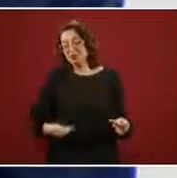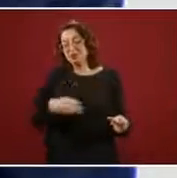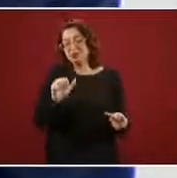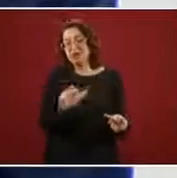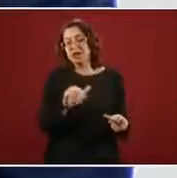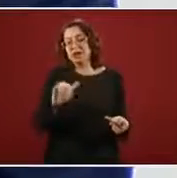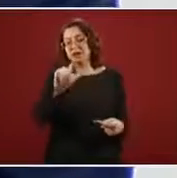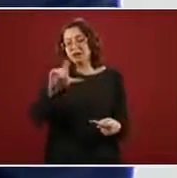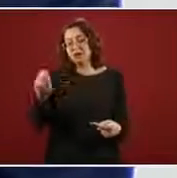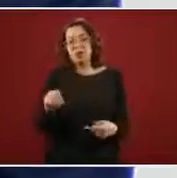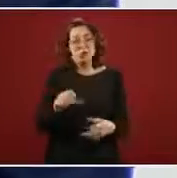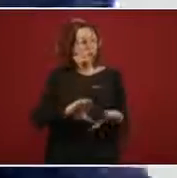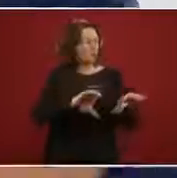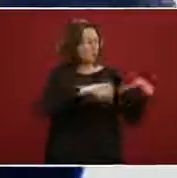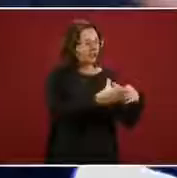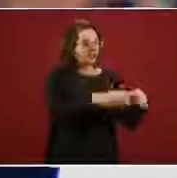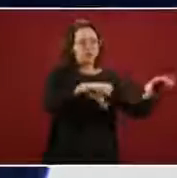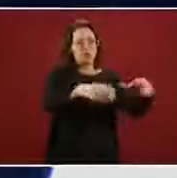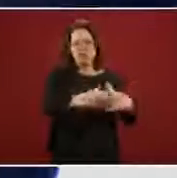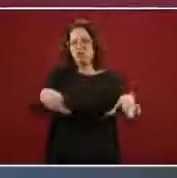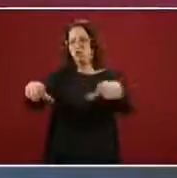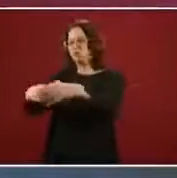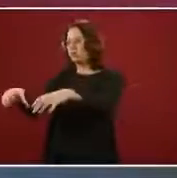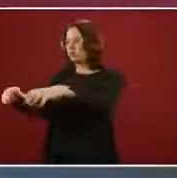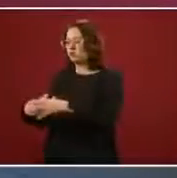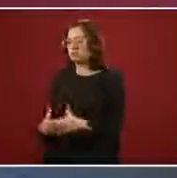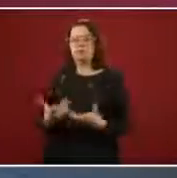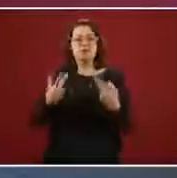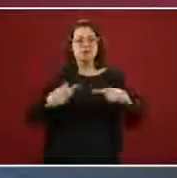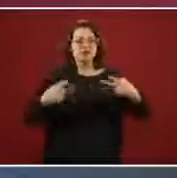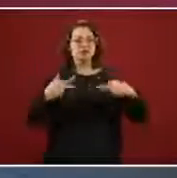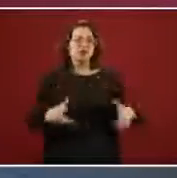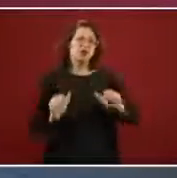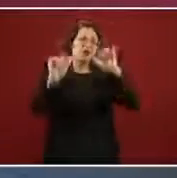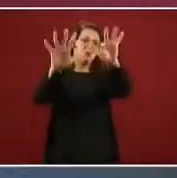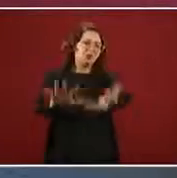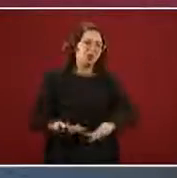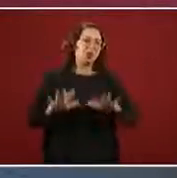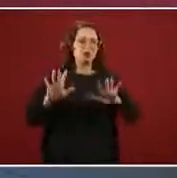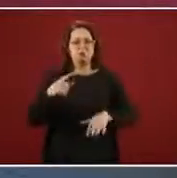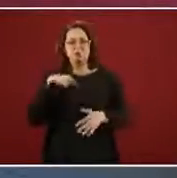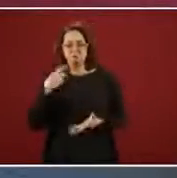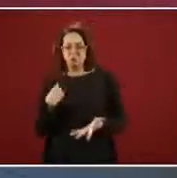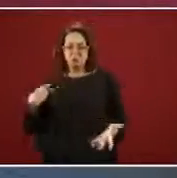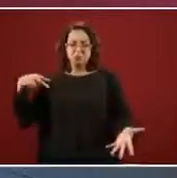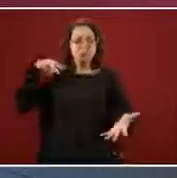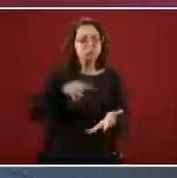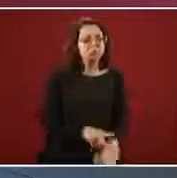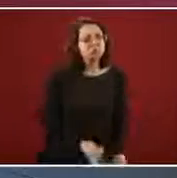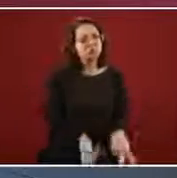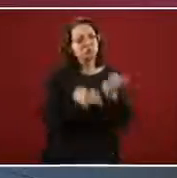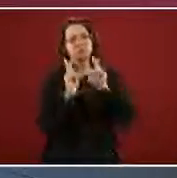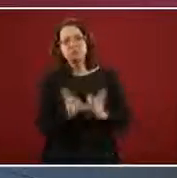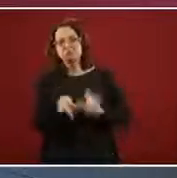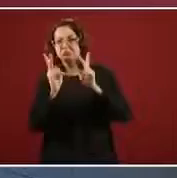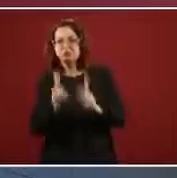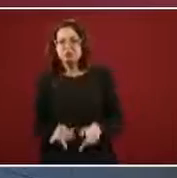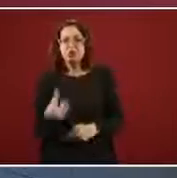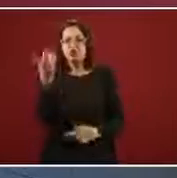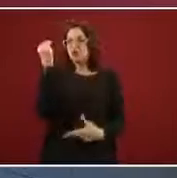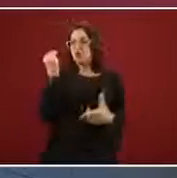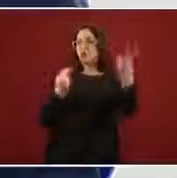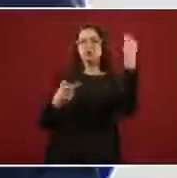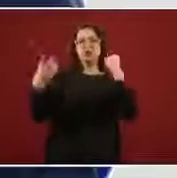todos lados, y en asambleas, y hablo con la gente, y no hay oposición. Sin embargo, pues